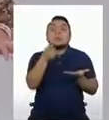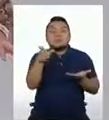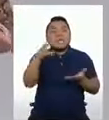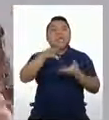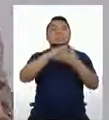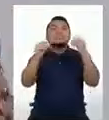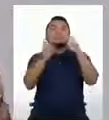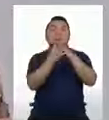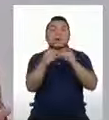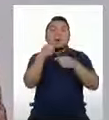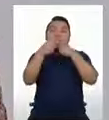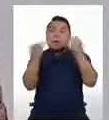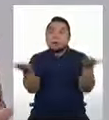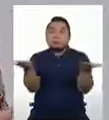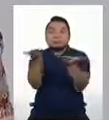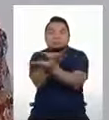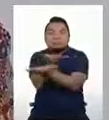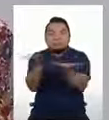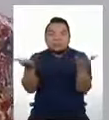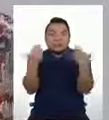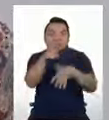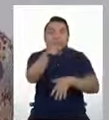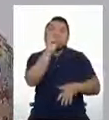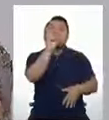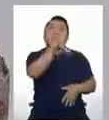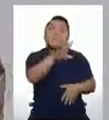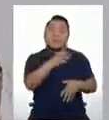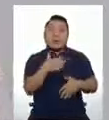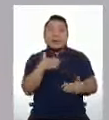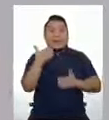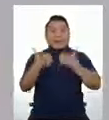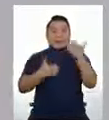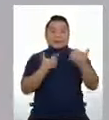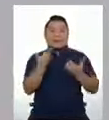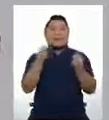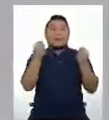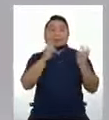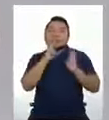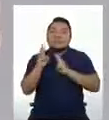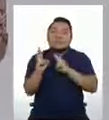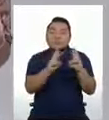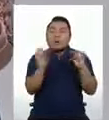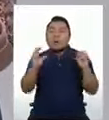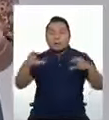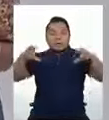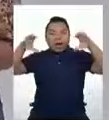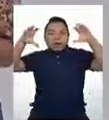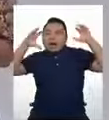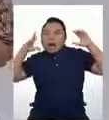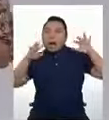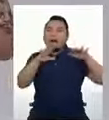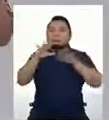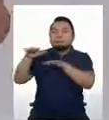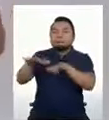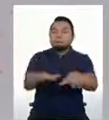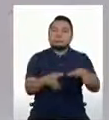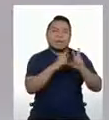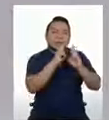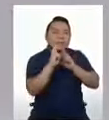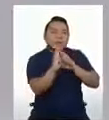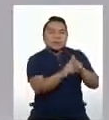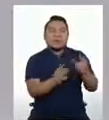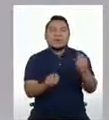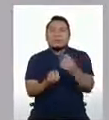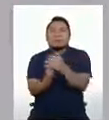intercambio de historias? Seguro ya les contaron algunas emocionantes sobre la creación de algunos seres de la naturaleza y de la relación del